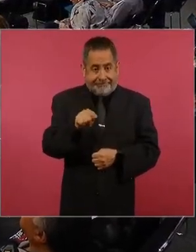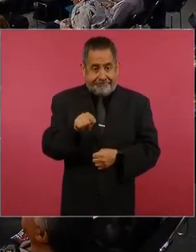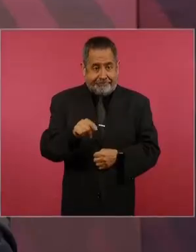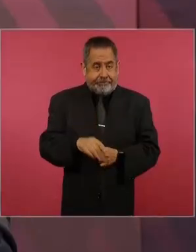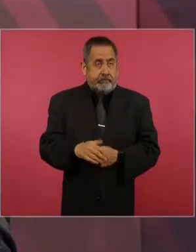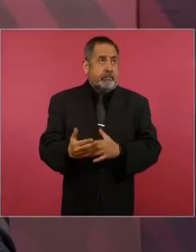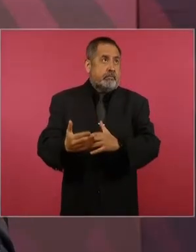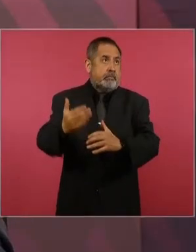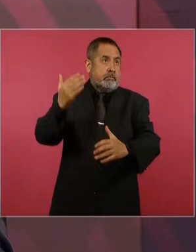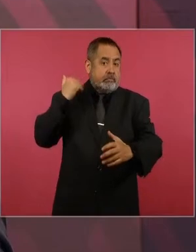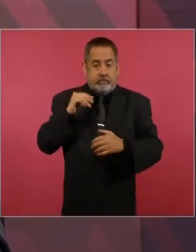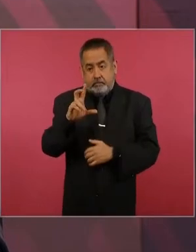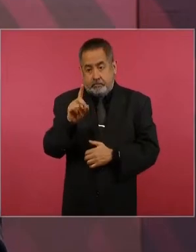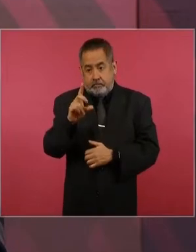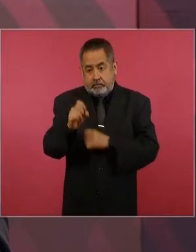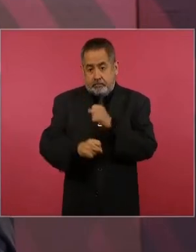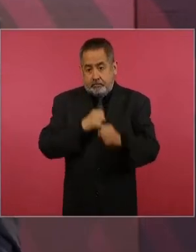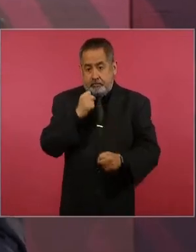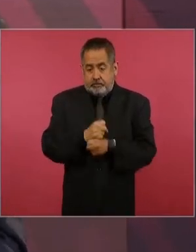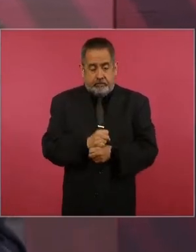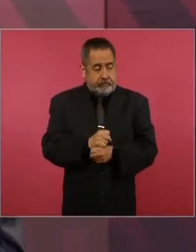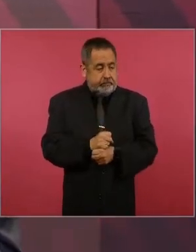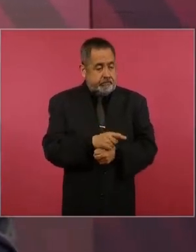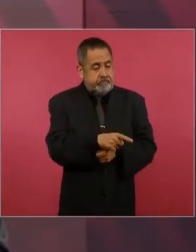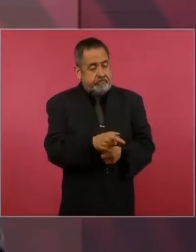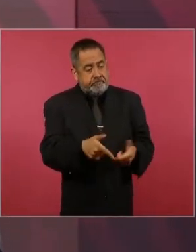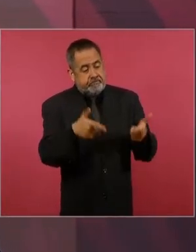1994, hace 30 años, cuando asesinan